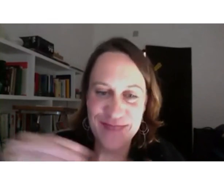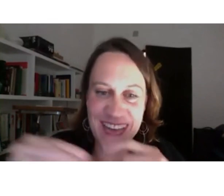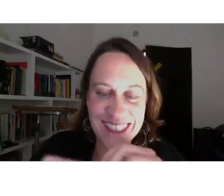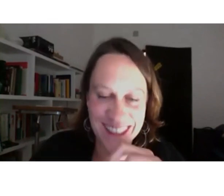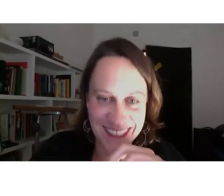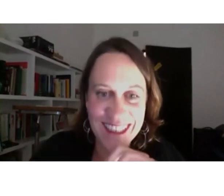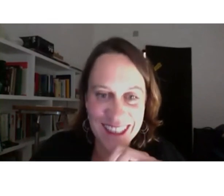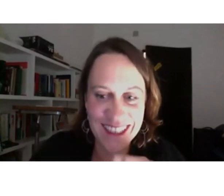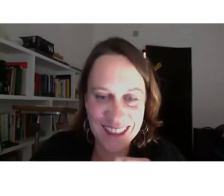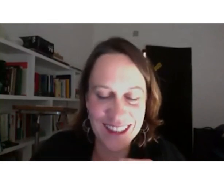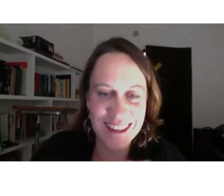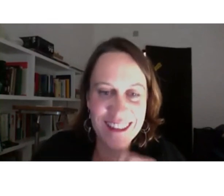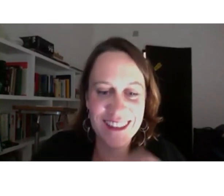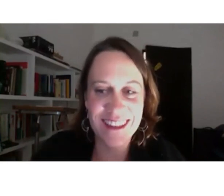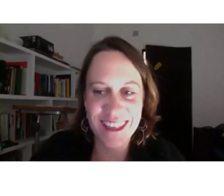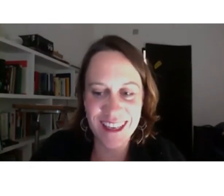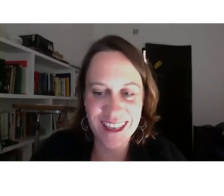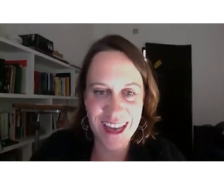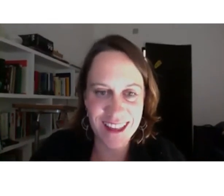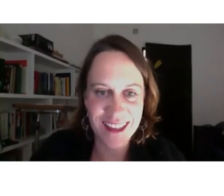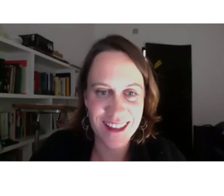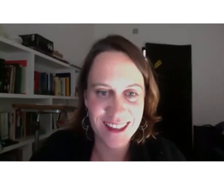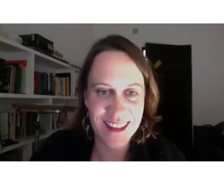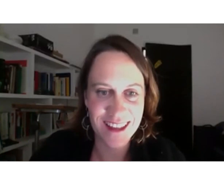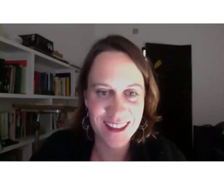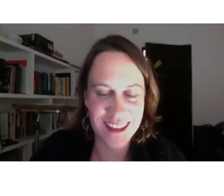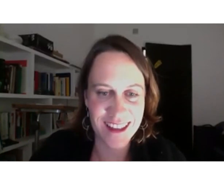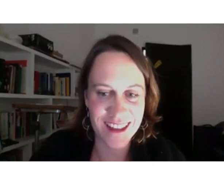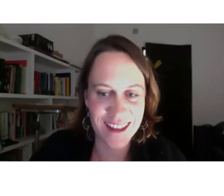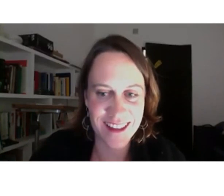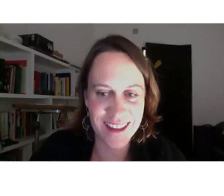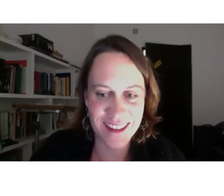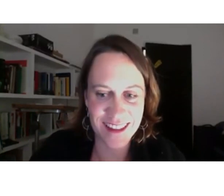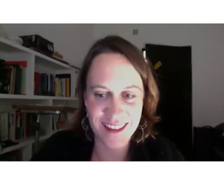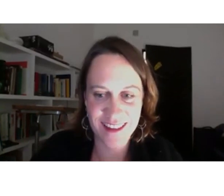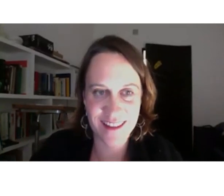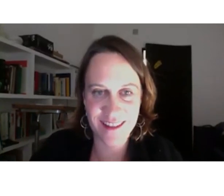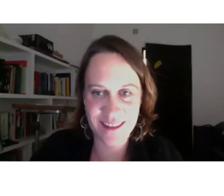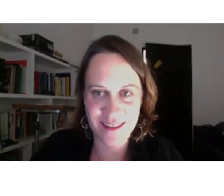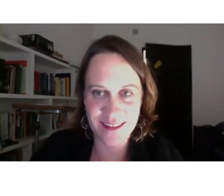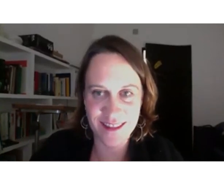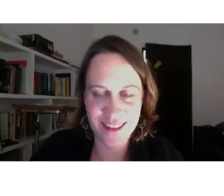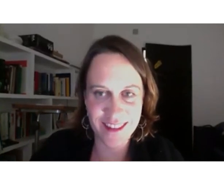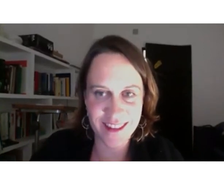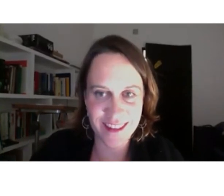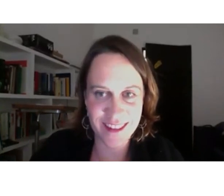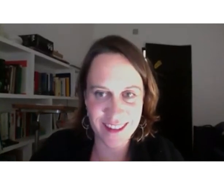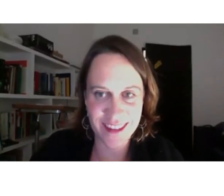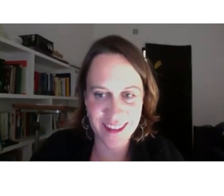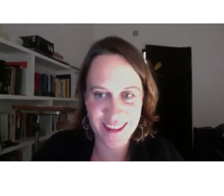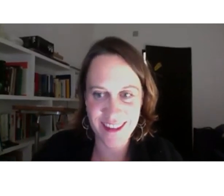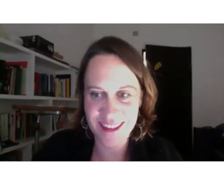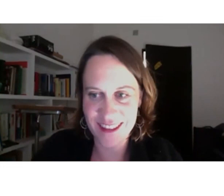Pronto, Frontix, gracias. No, muchísimas gracias por el espacio, qué bien que estuvimos un poco en contacto con esta planeta.